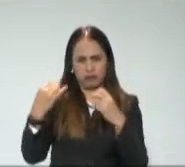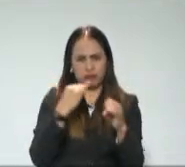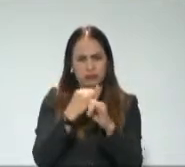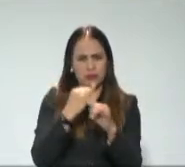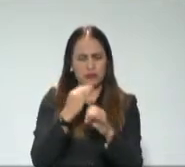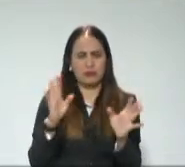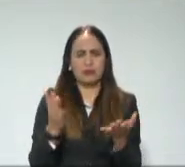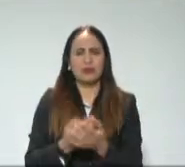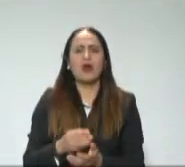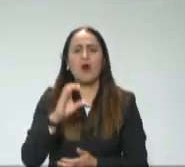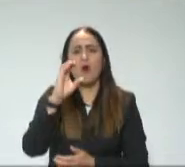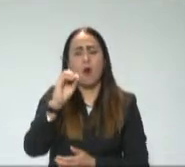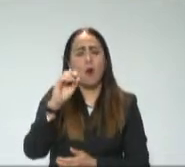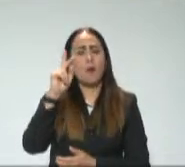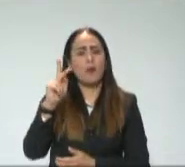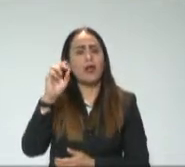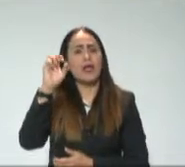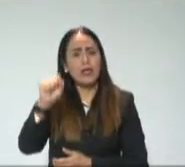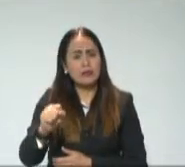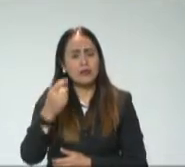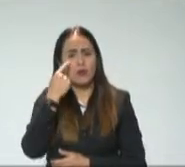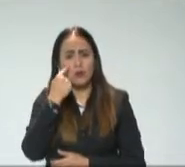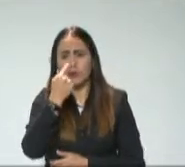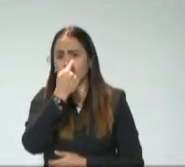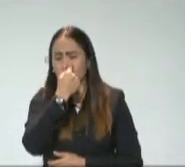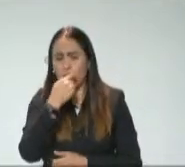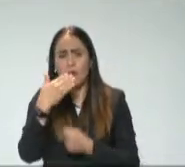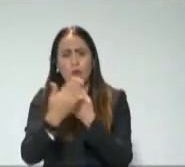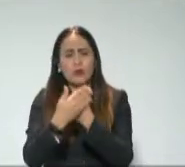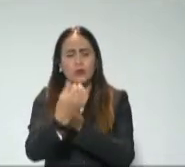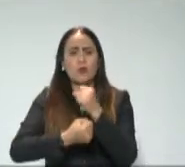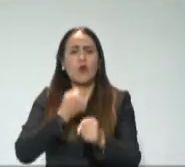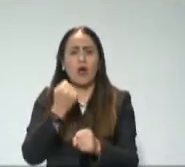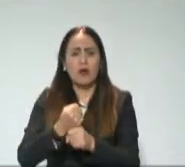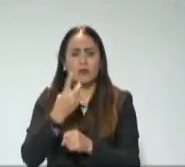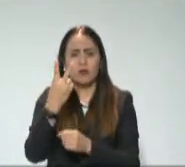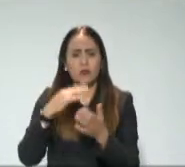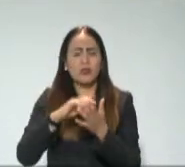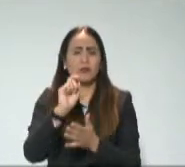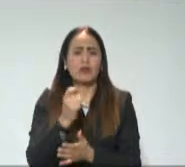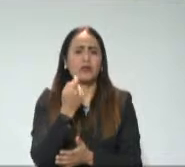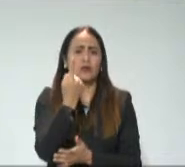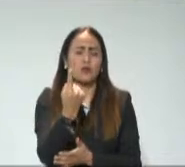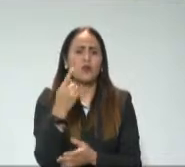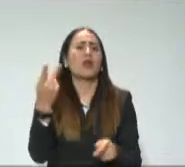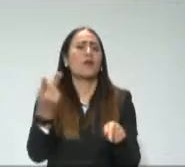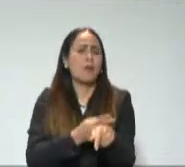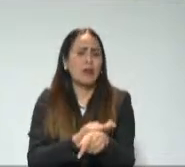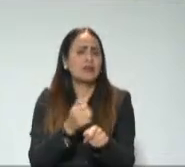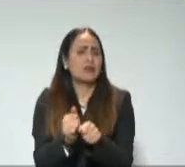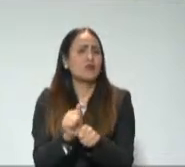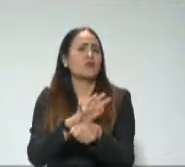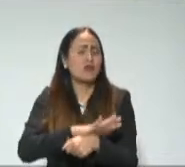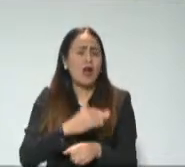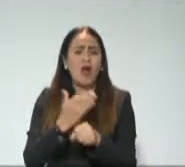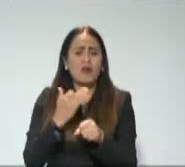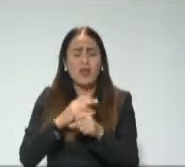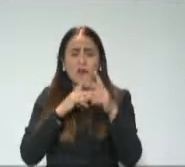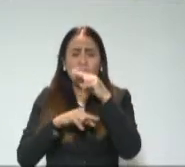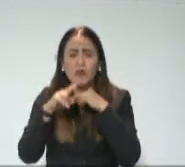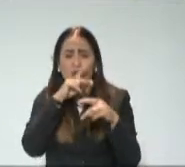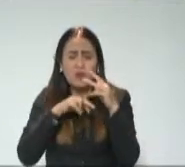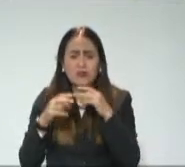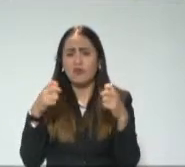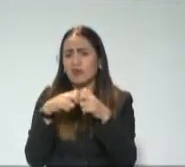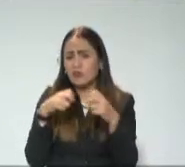visión de la Ops en el próximo año sobre la pandemia hay preocupación hay nerviosismo hay miedo y